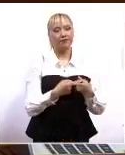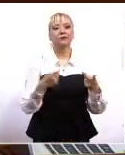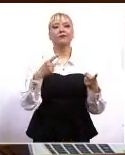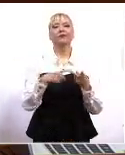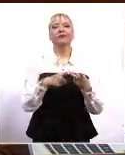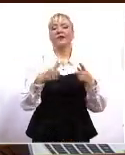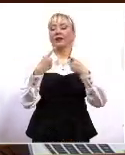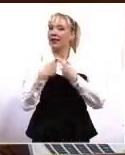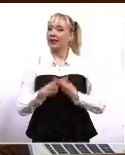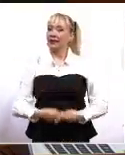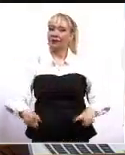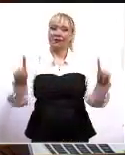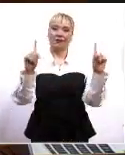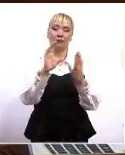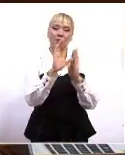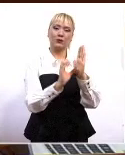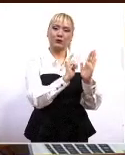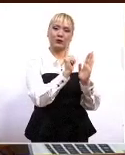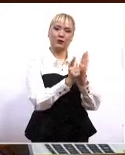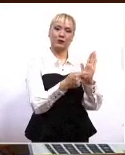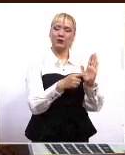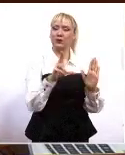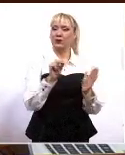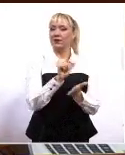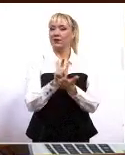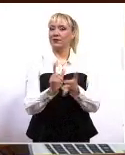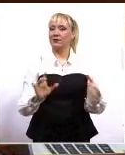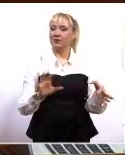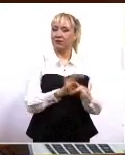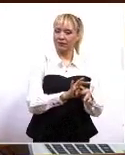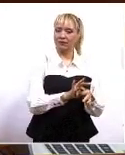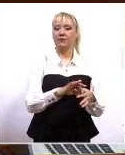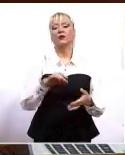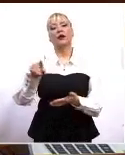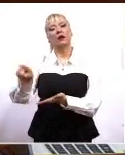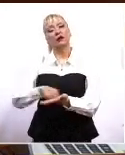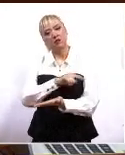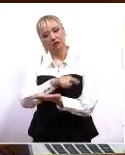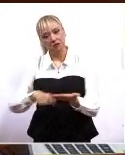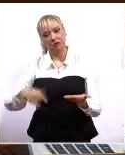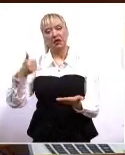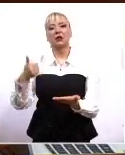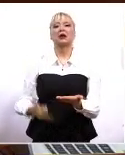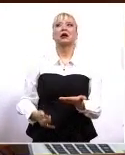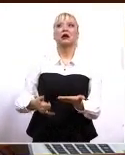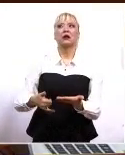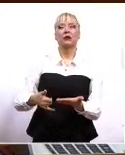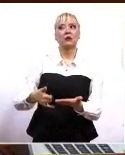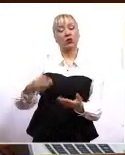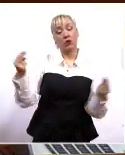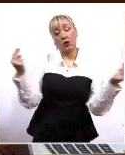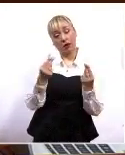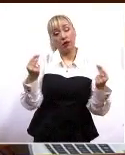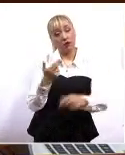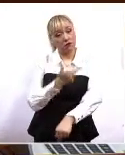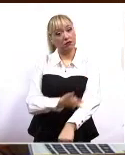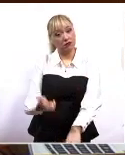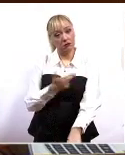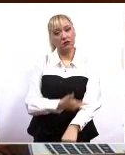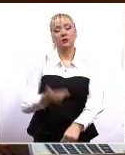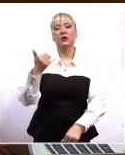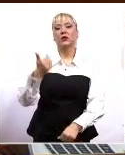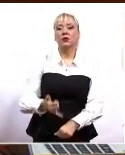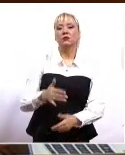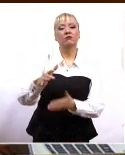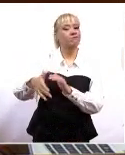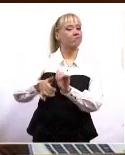controversias constitucionales. Se acordaron suspensiones y trámites varios de carácter urgente y se resolvió